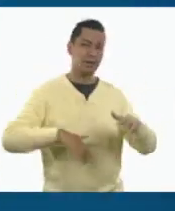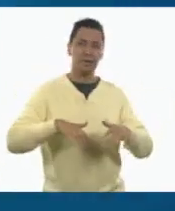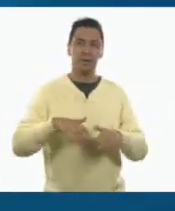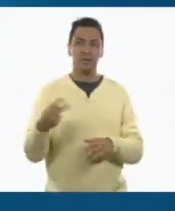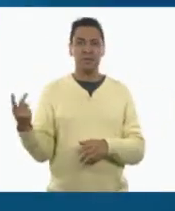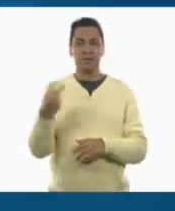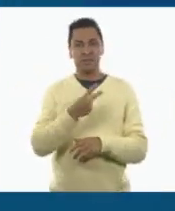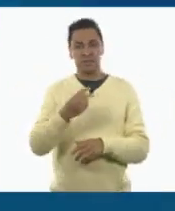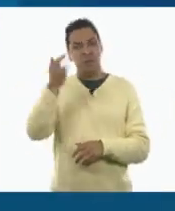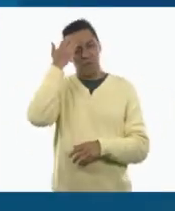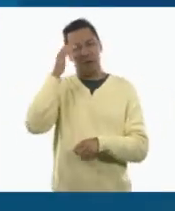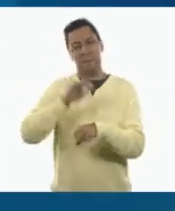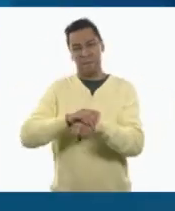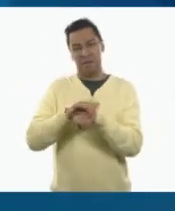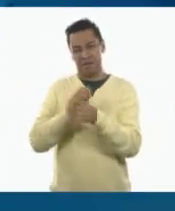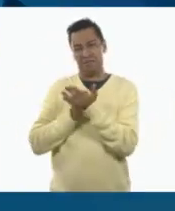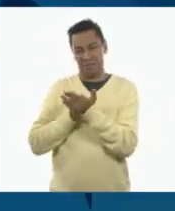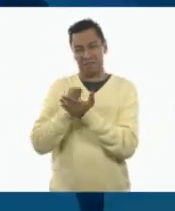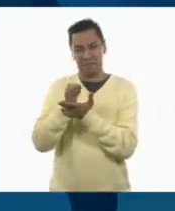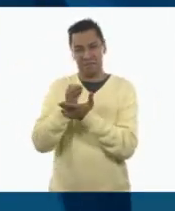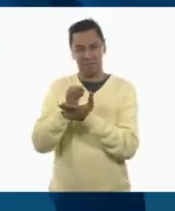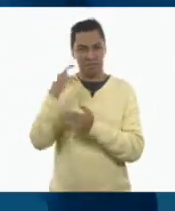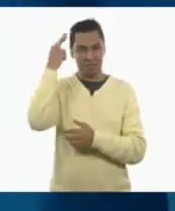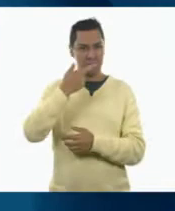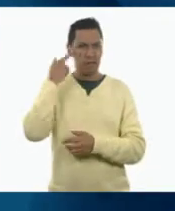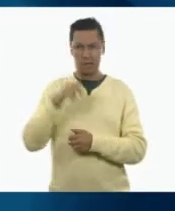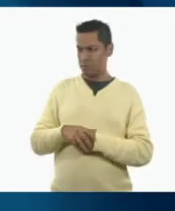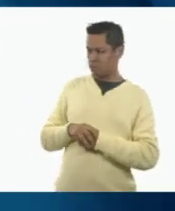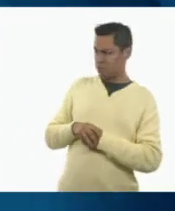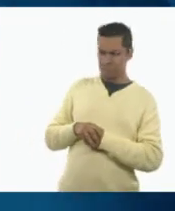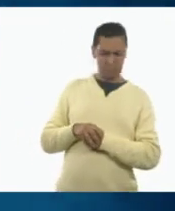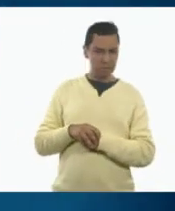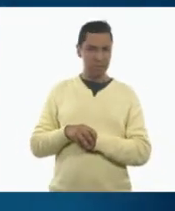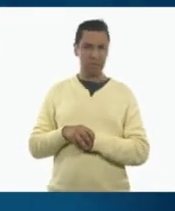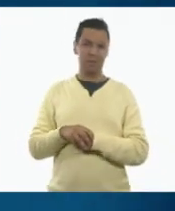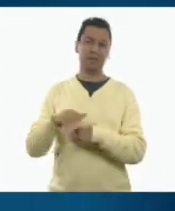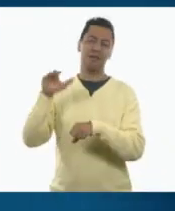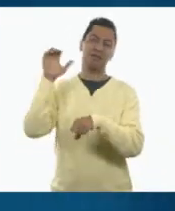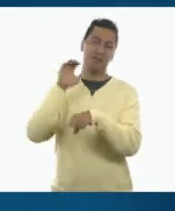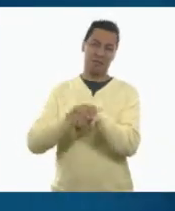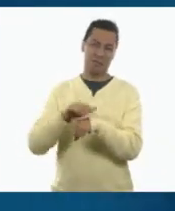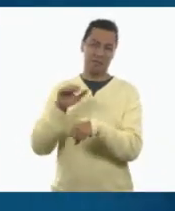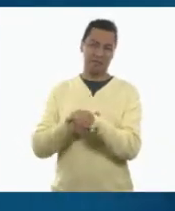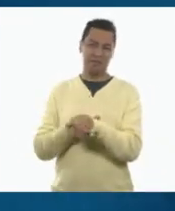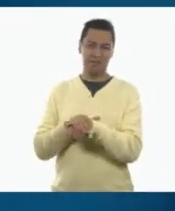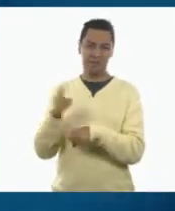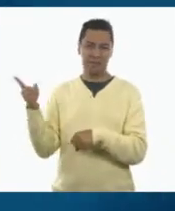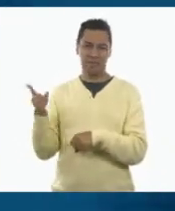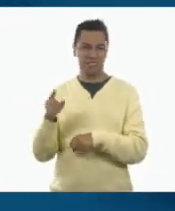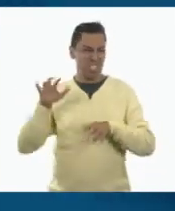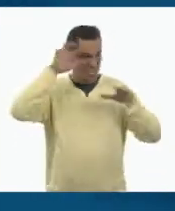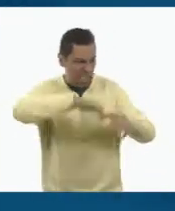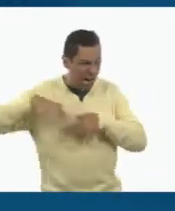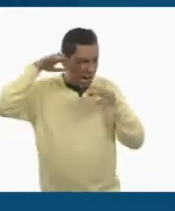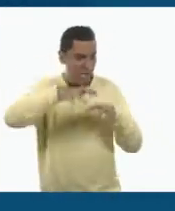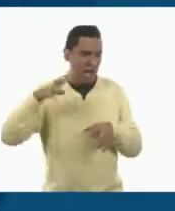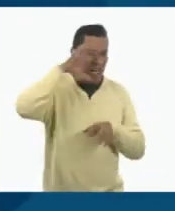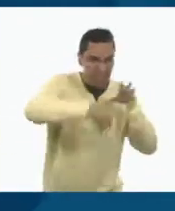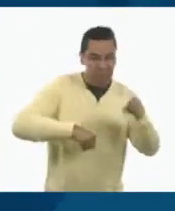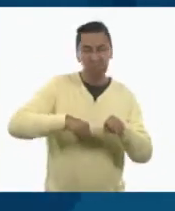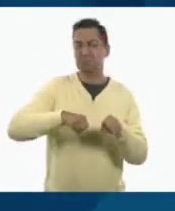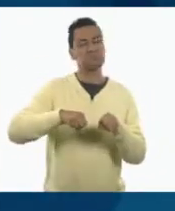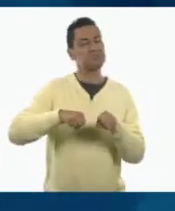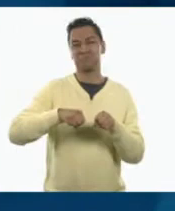Sorprendido el emperador por lo sucedido, supo al final la historia y perdonó al esclavo y liberó